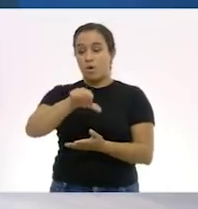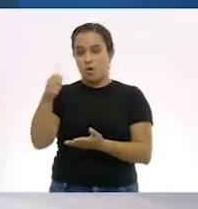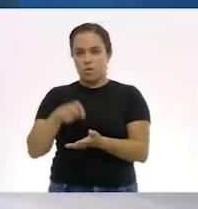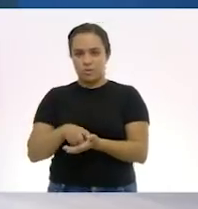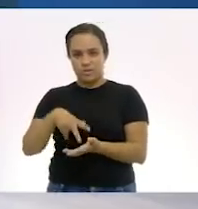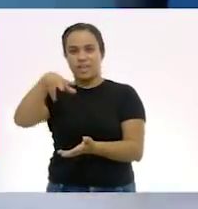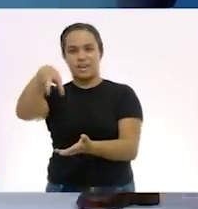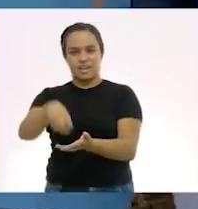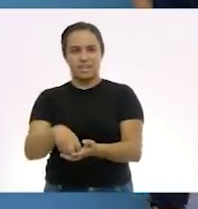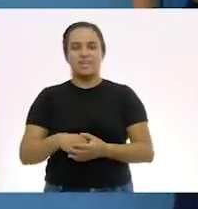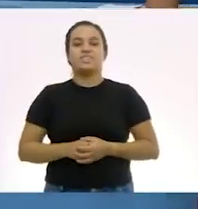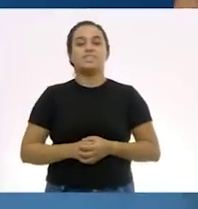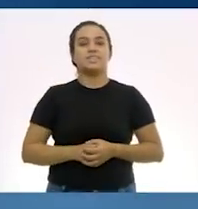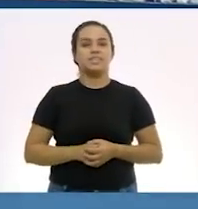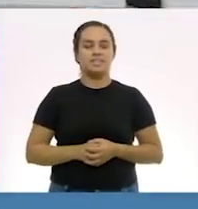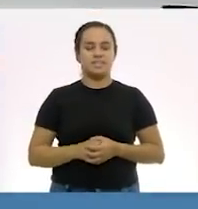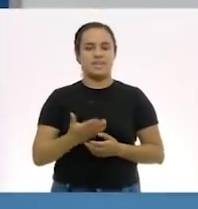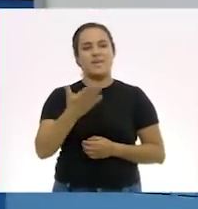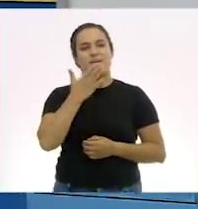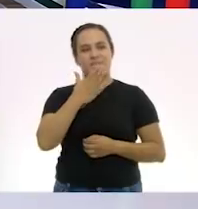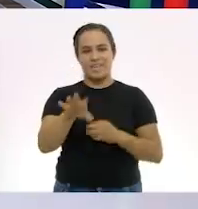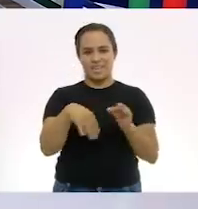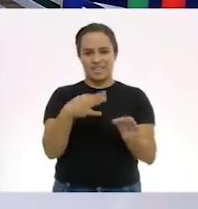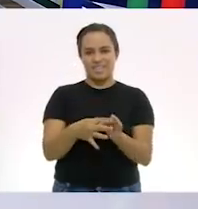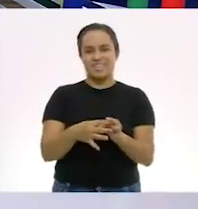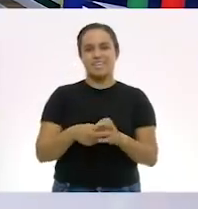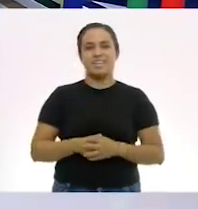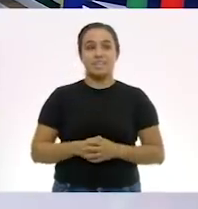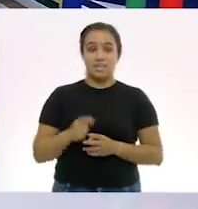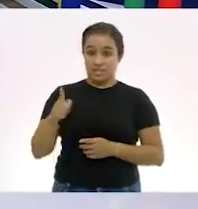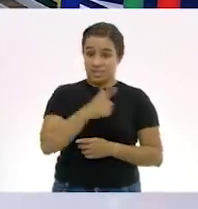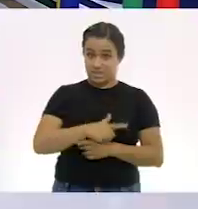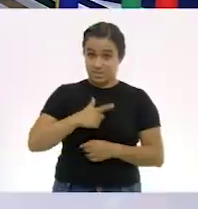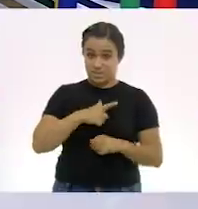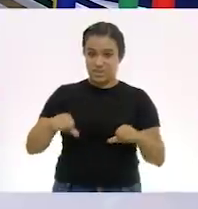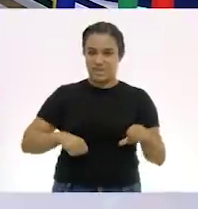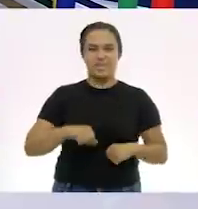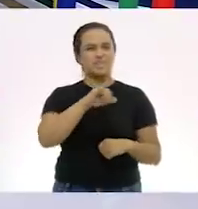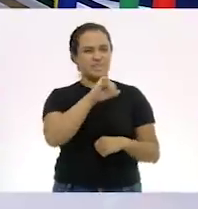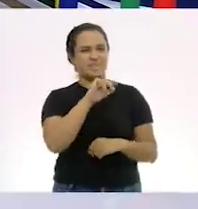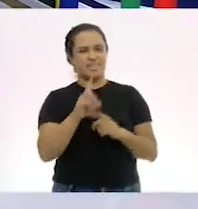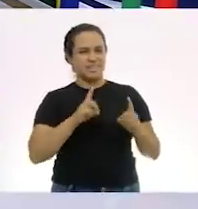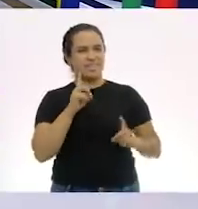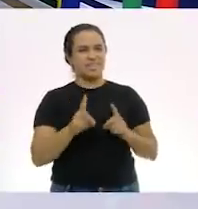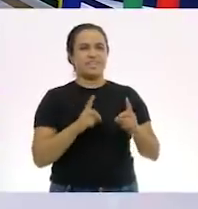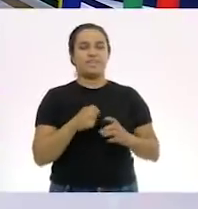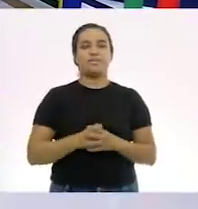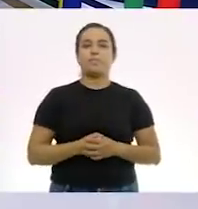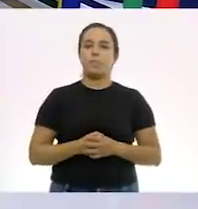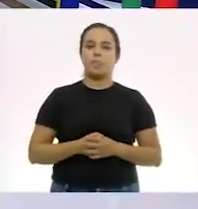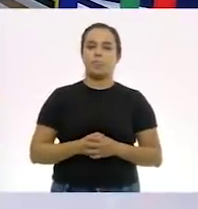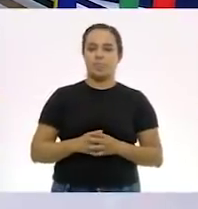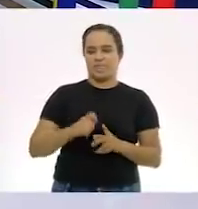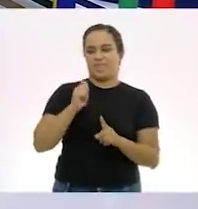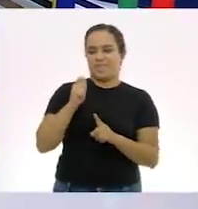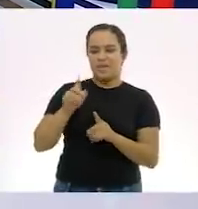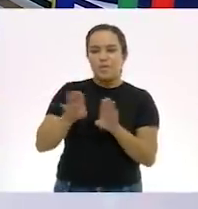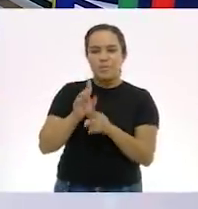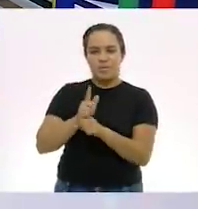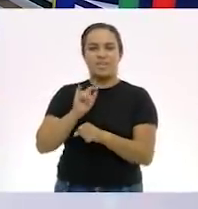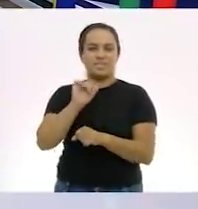¿Una sirena? ¿Una sirena? Canto en la orilla. Bueno, pero como niños, ustedes ya saben la respuesta.